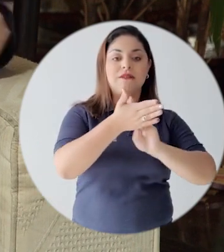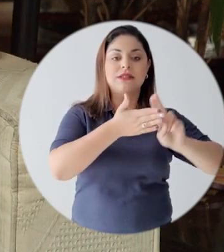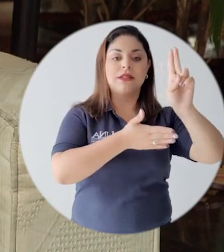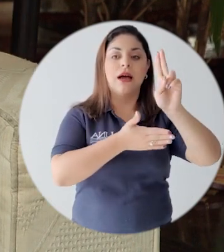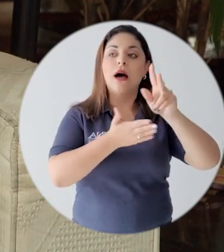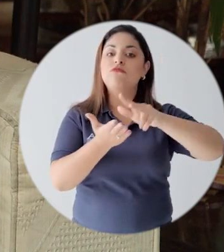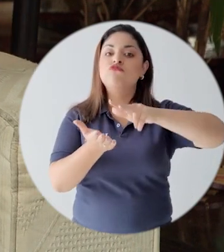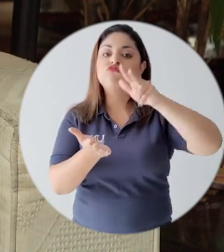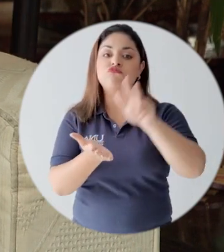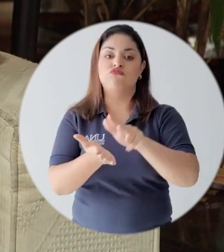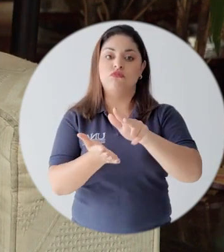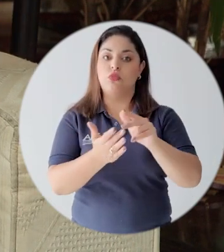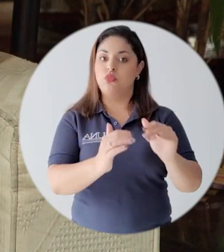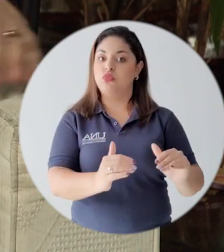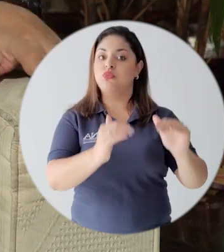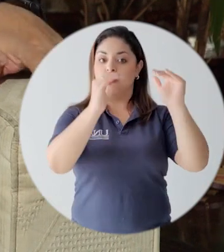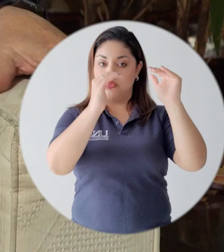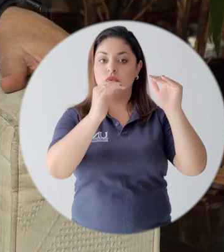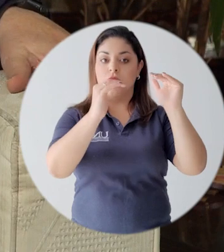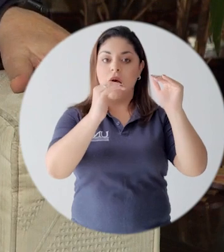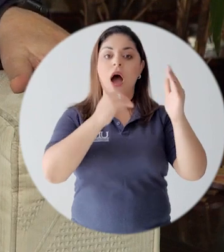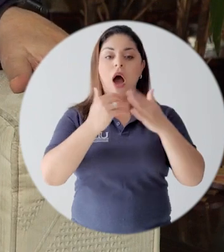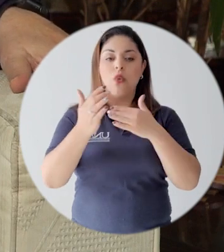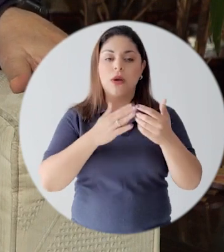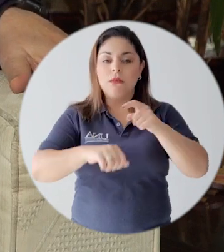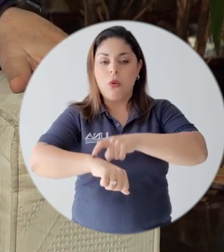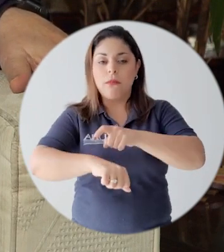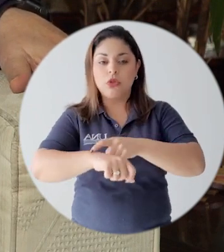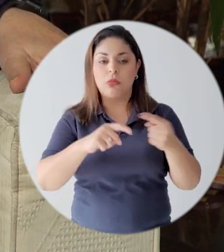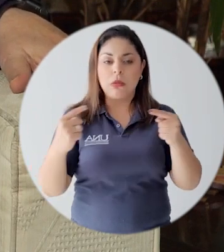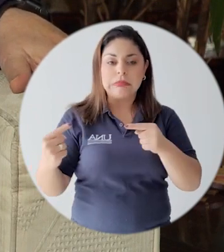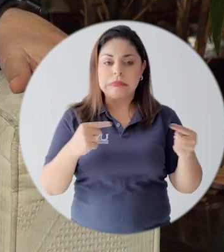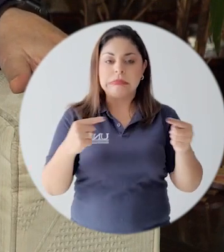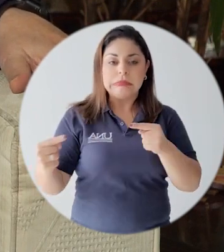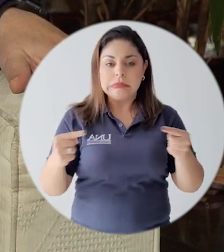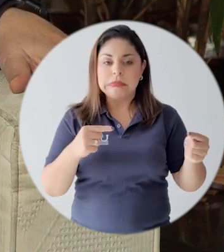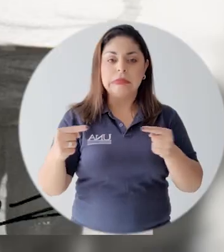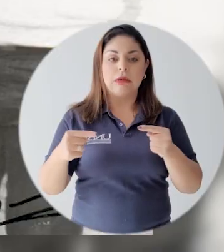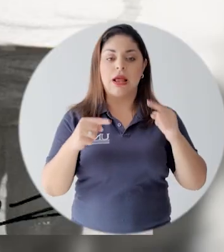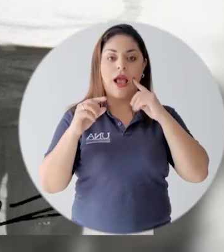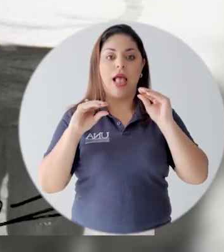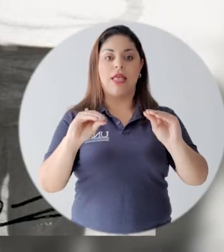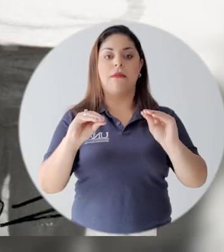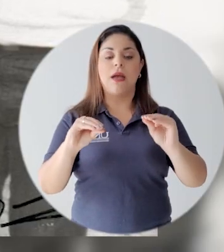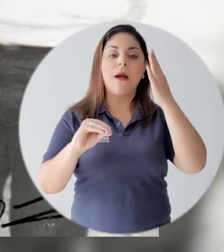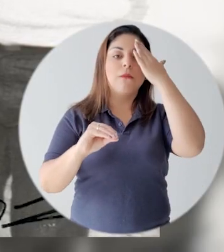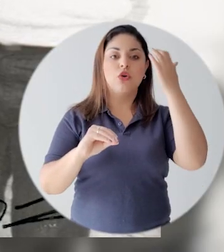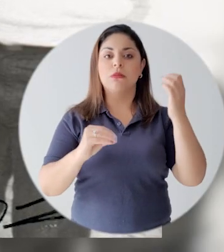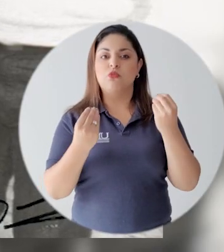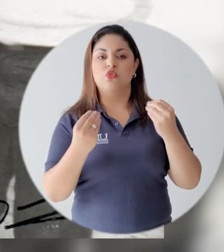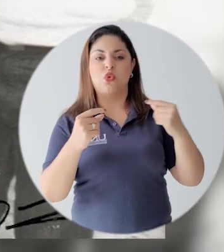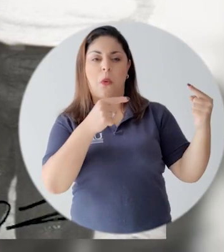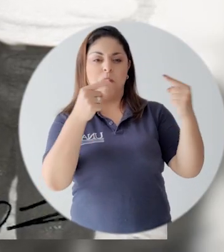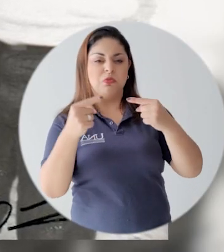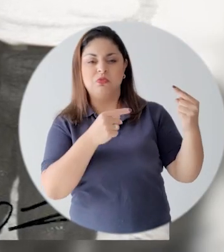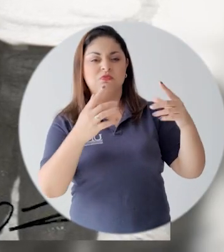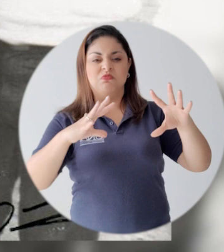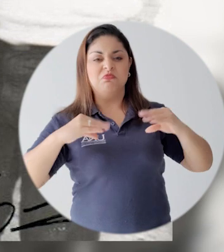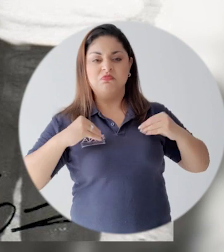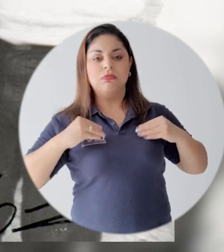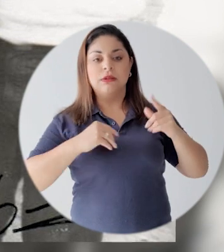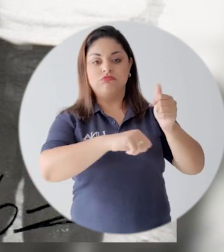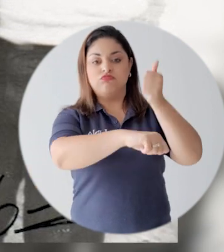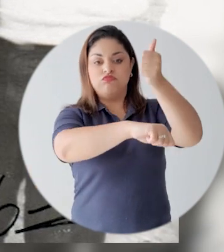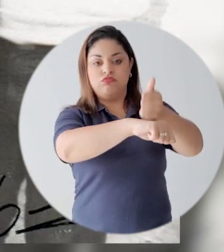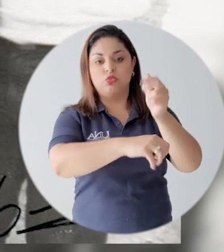universidad, con un consenso muy alto en un medio muy controversial desde el punto de vista académico, porque había